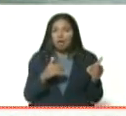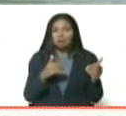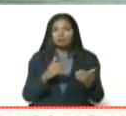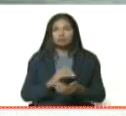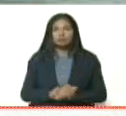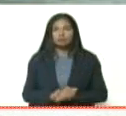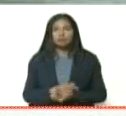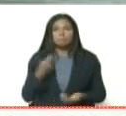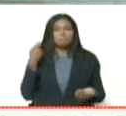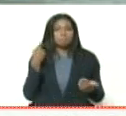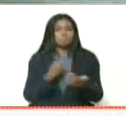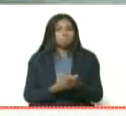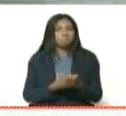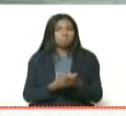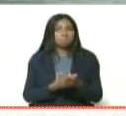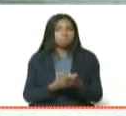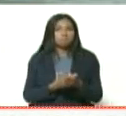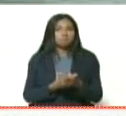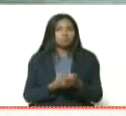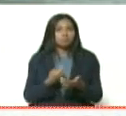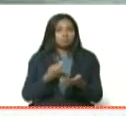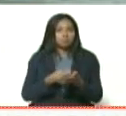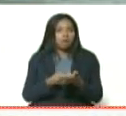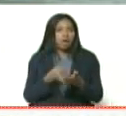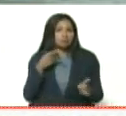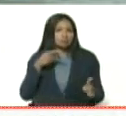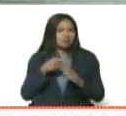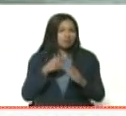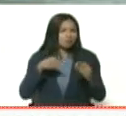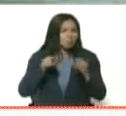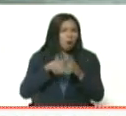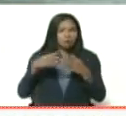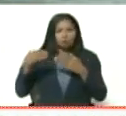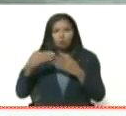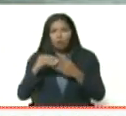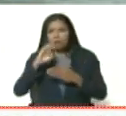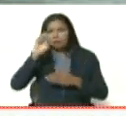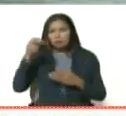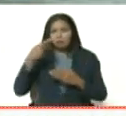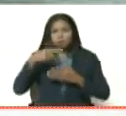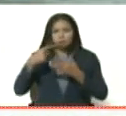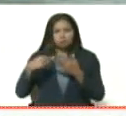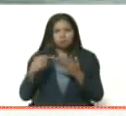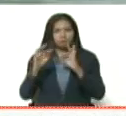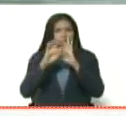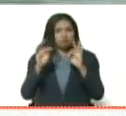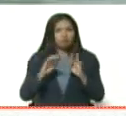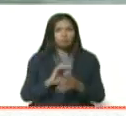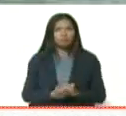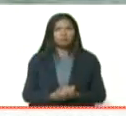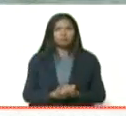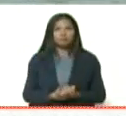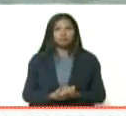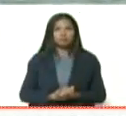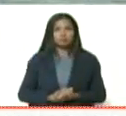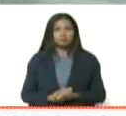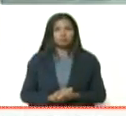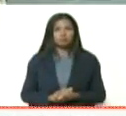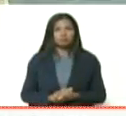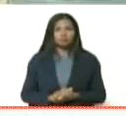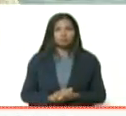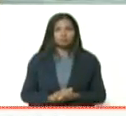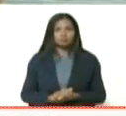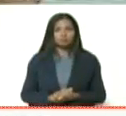Y la pagábamos en moneda, directo, divisa. Y usted le llegaba a su caja CLAP